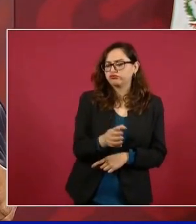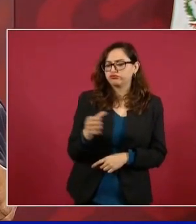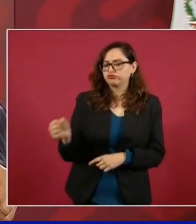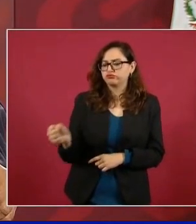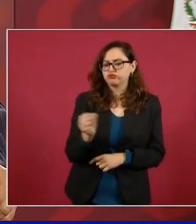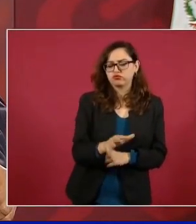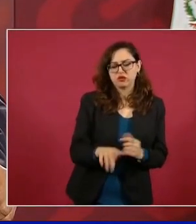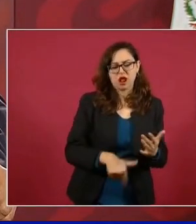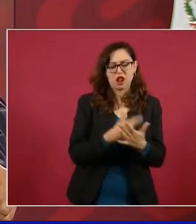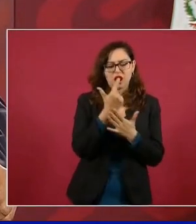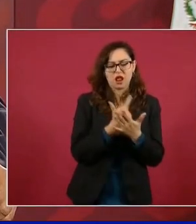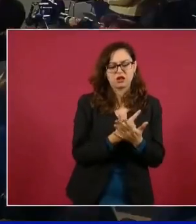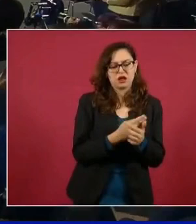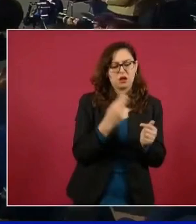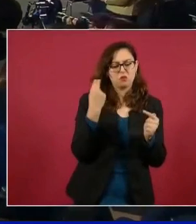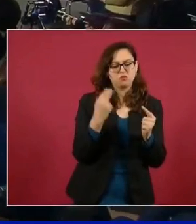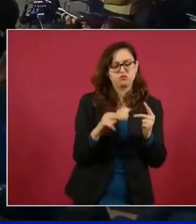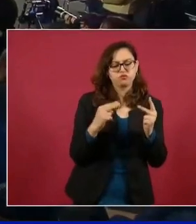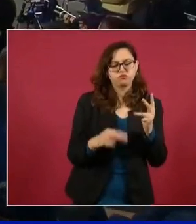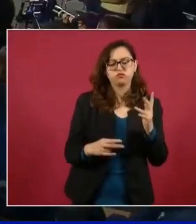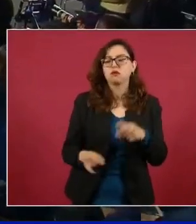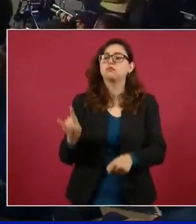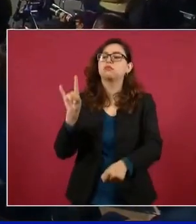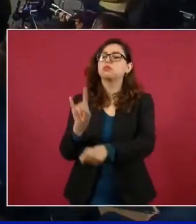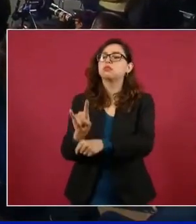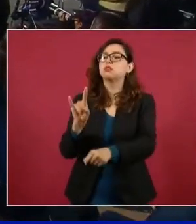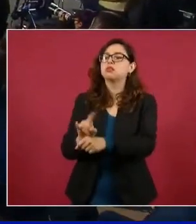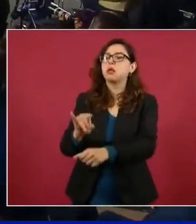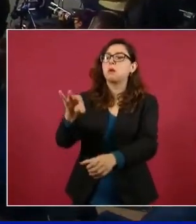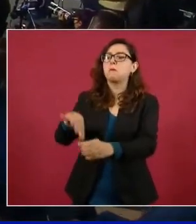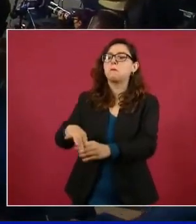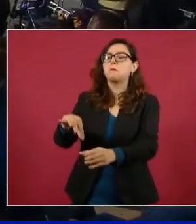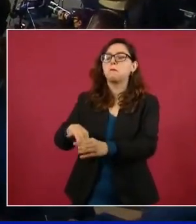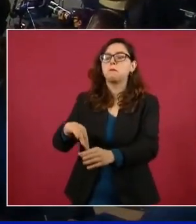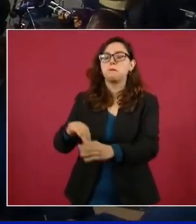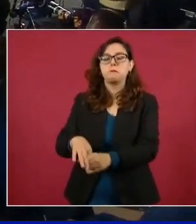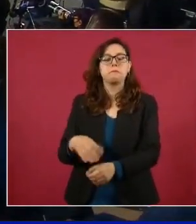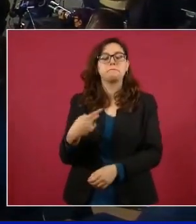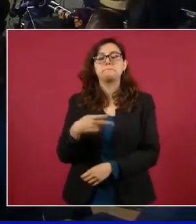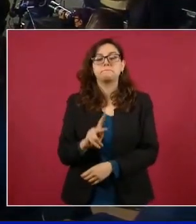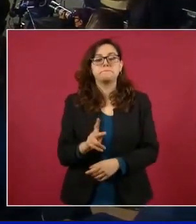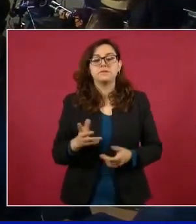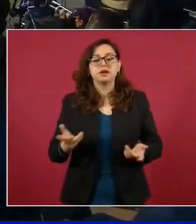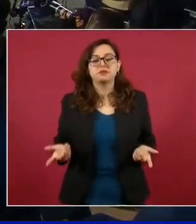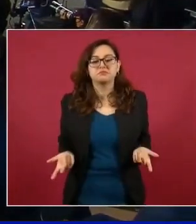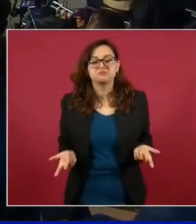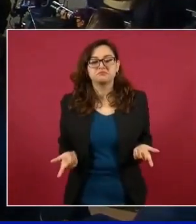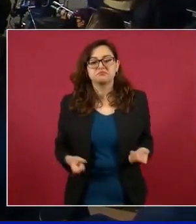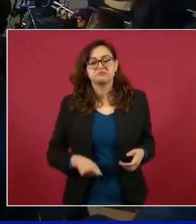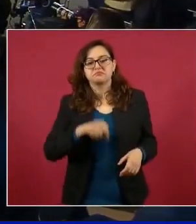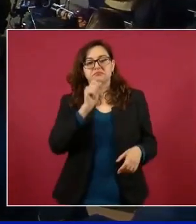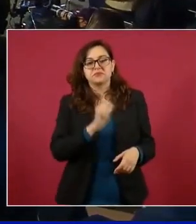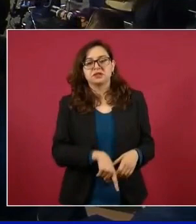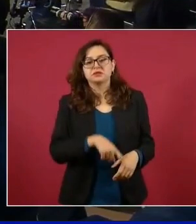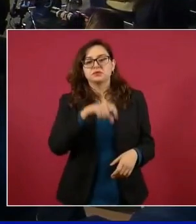y ya se sabía quién iba a ser diputado, quién iba a ser senador. Además no había muchos cambios, como había reelección,